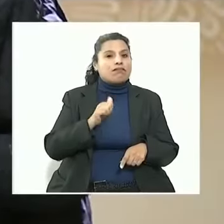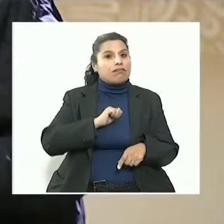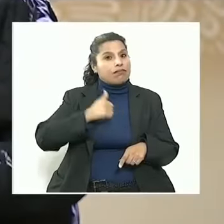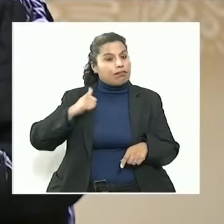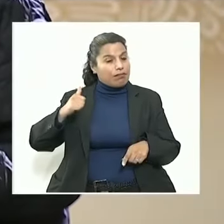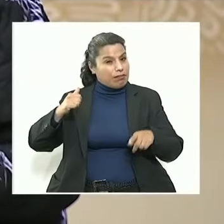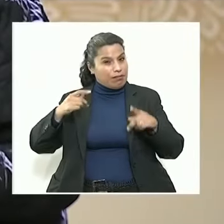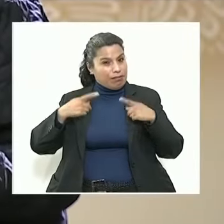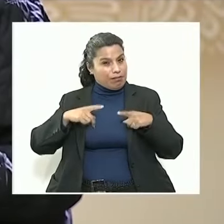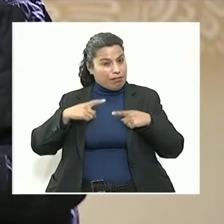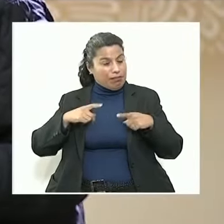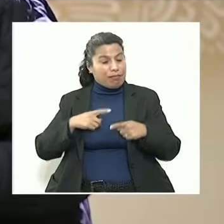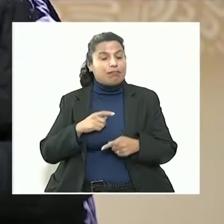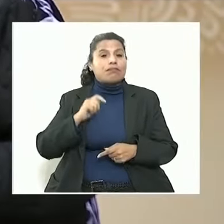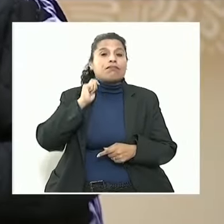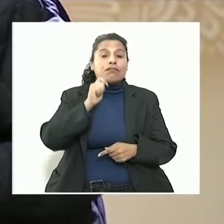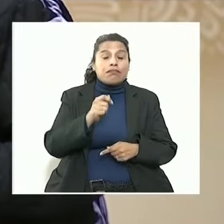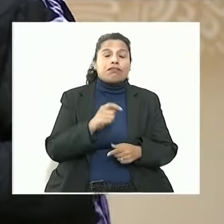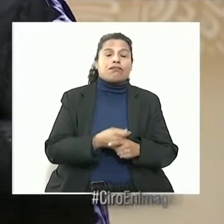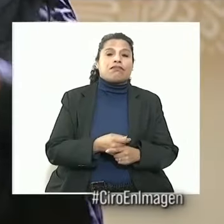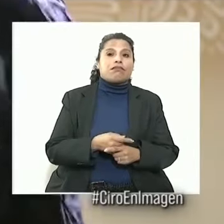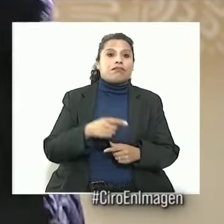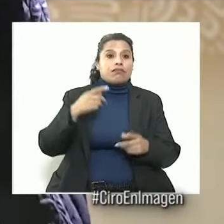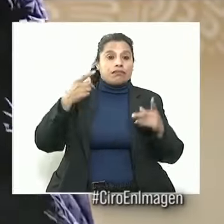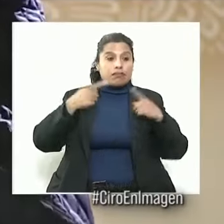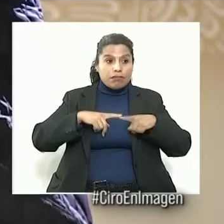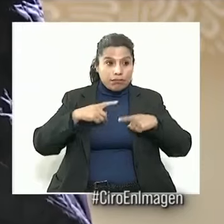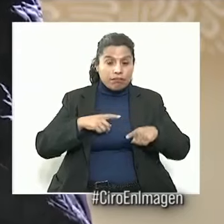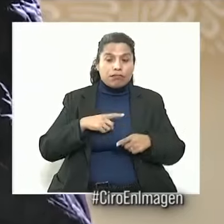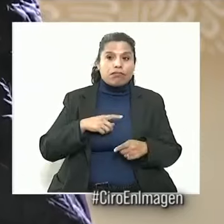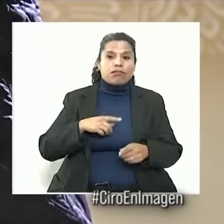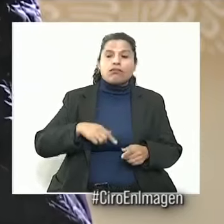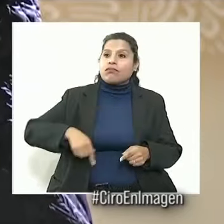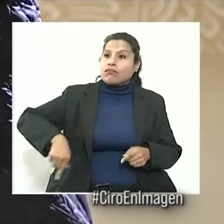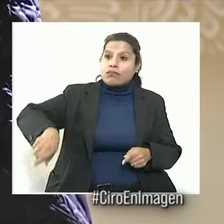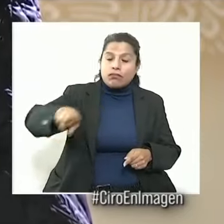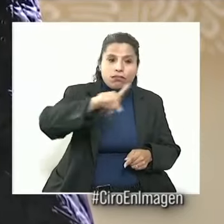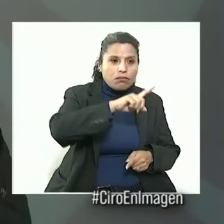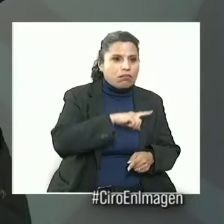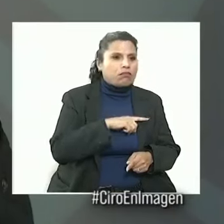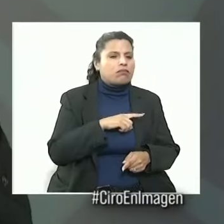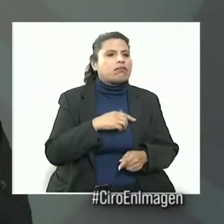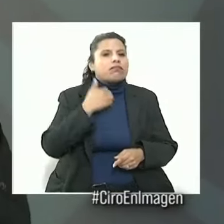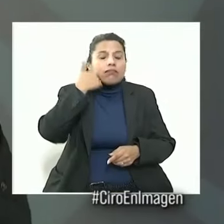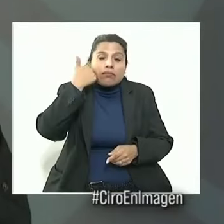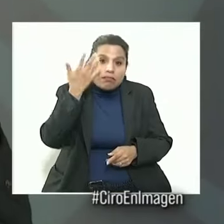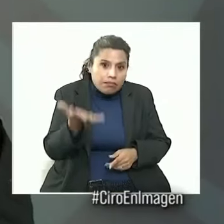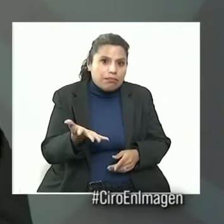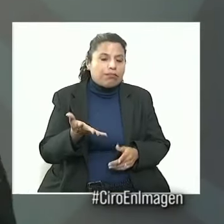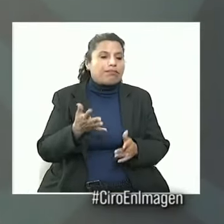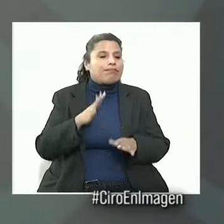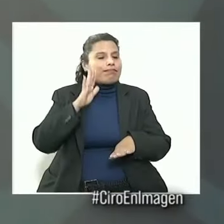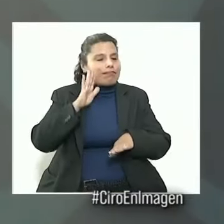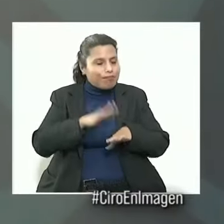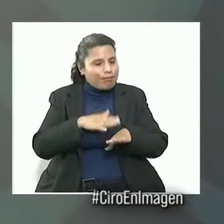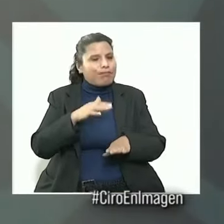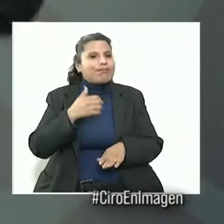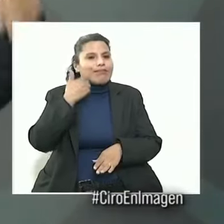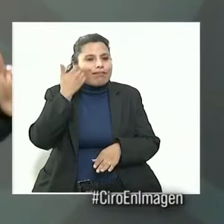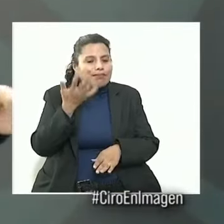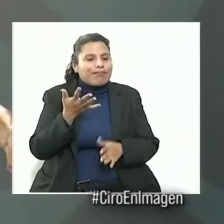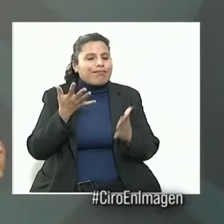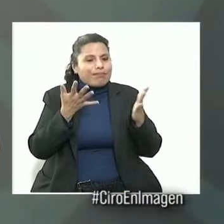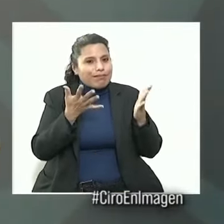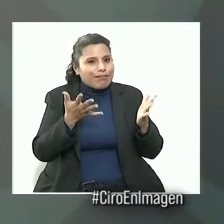pensando de que el pueblo iba a seguir apoyando más de lo mismo es